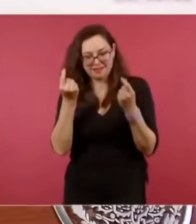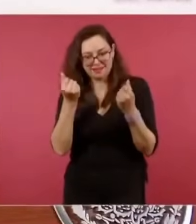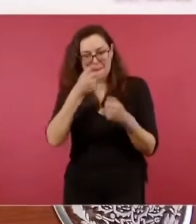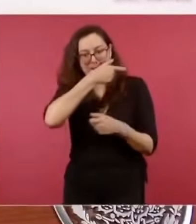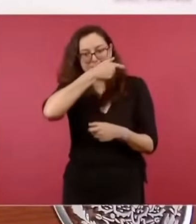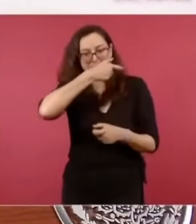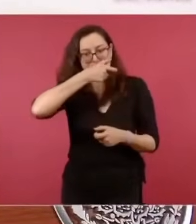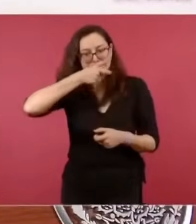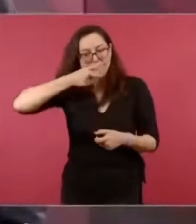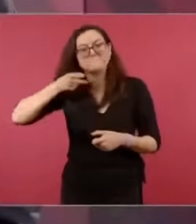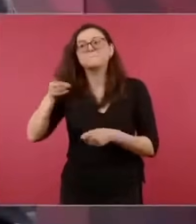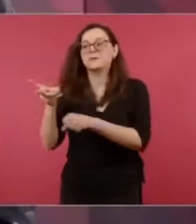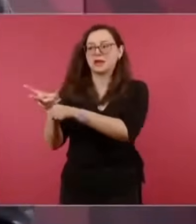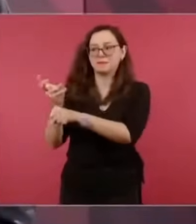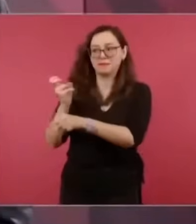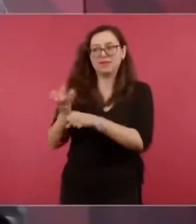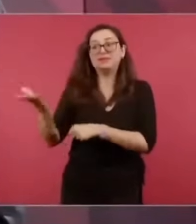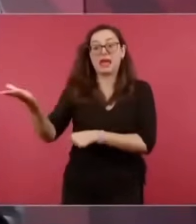y ellos con el tiempo